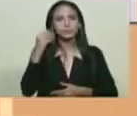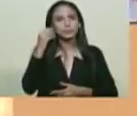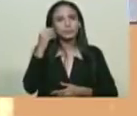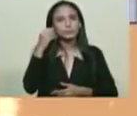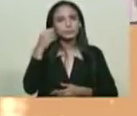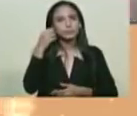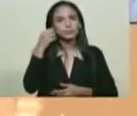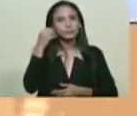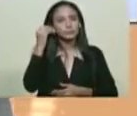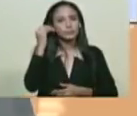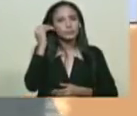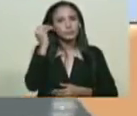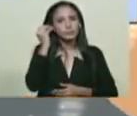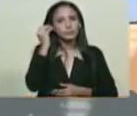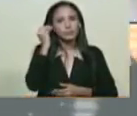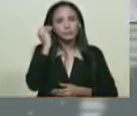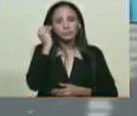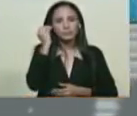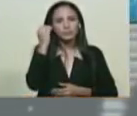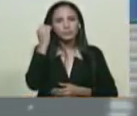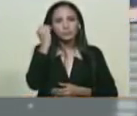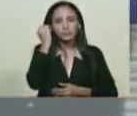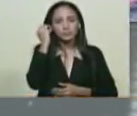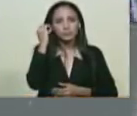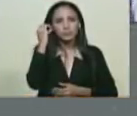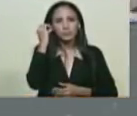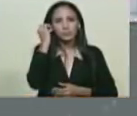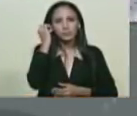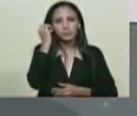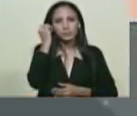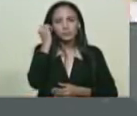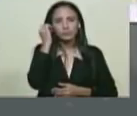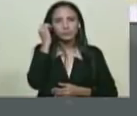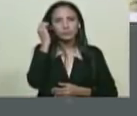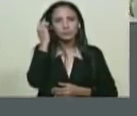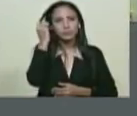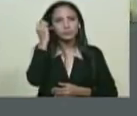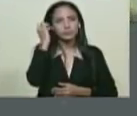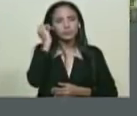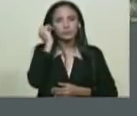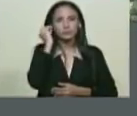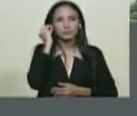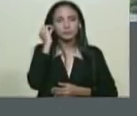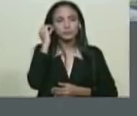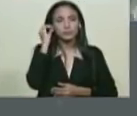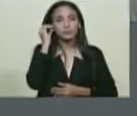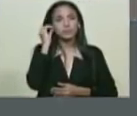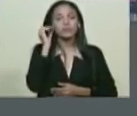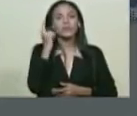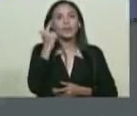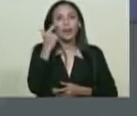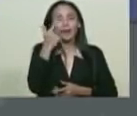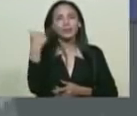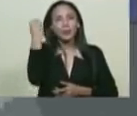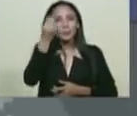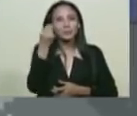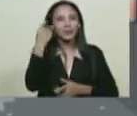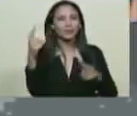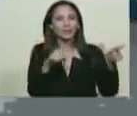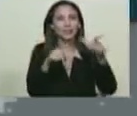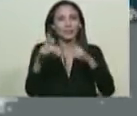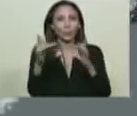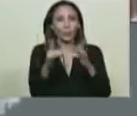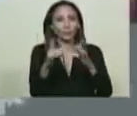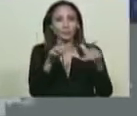De 200 jóvenes, favorcito. Que quiero mostrarles las bellezas. Ahí está, él está hablando creyendo que yo ya le di el pase, ¿no?